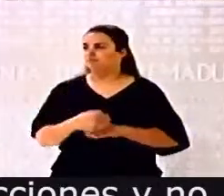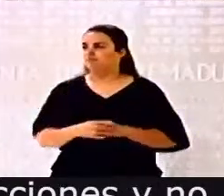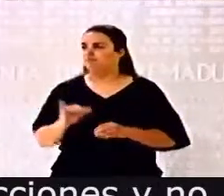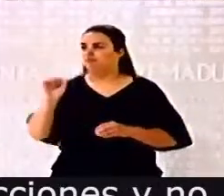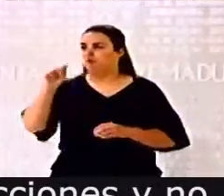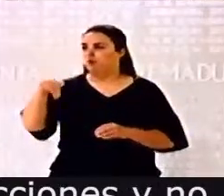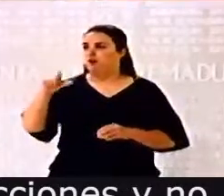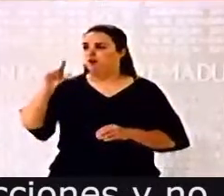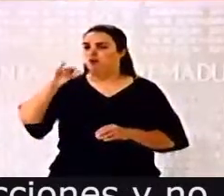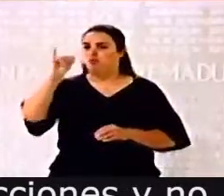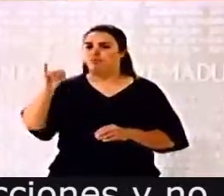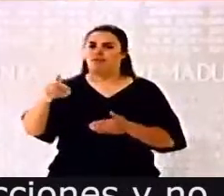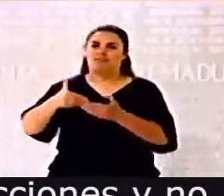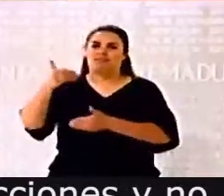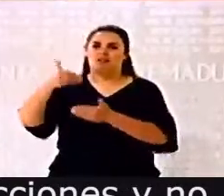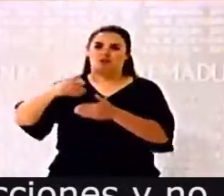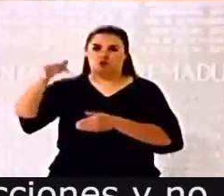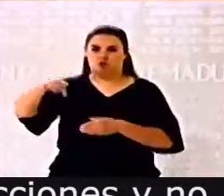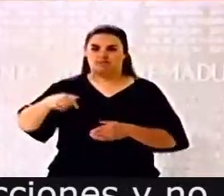Juan López Lago, del Diario Hoy.